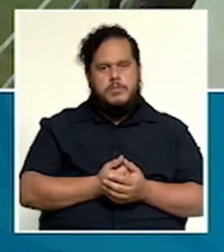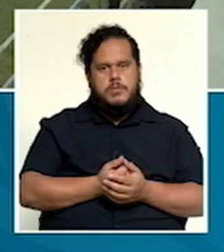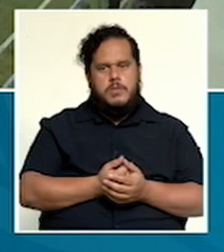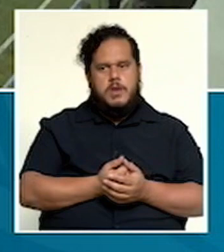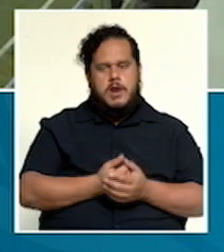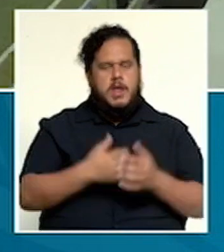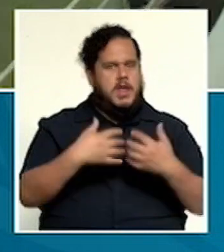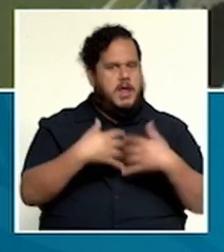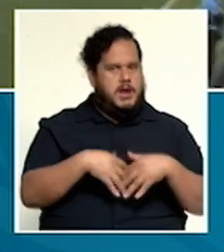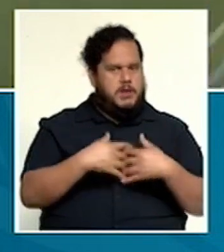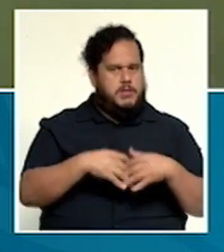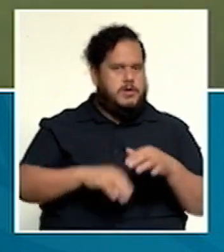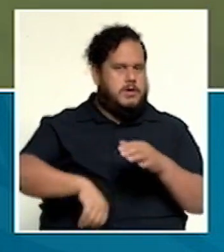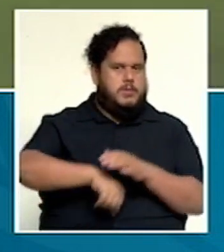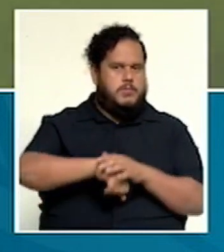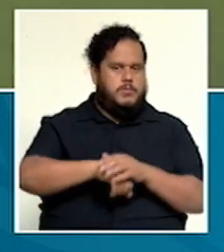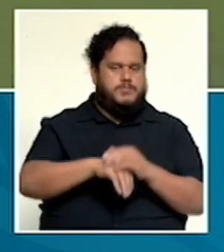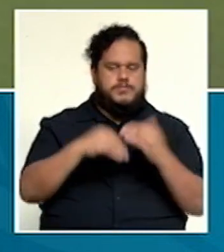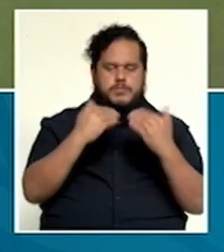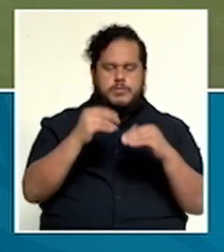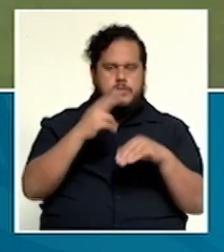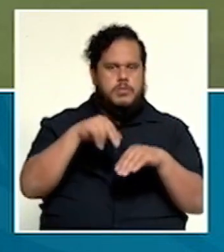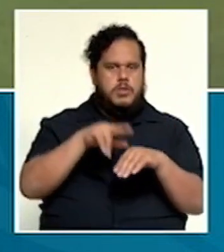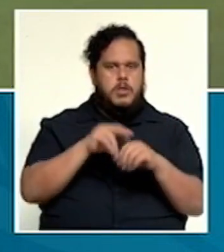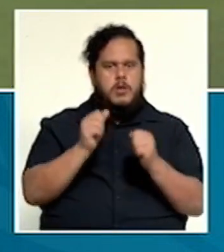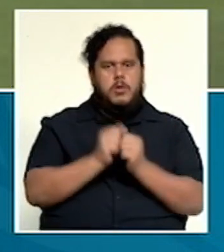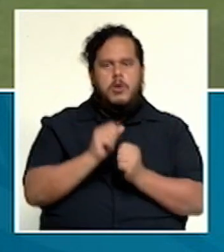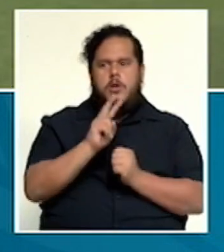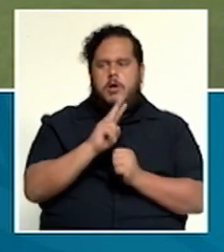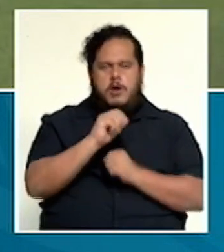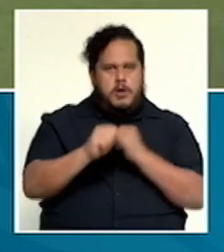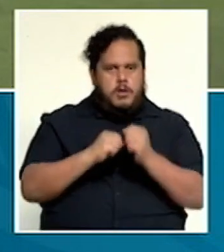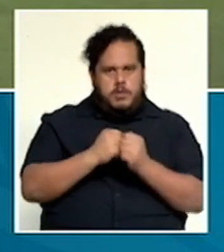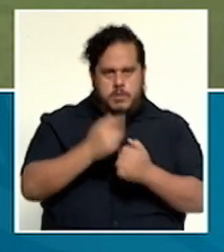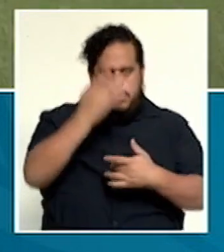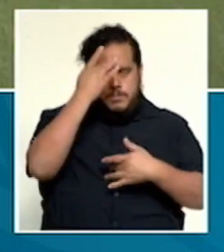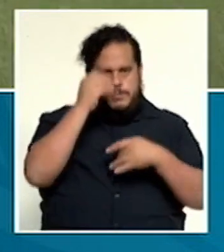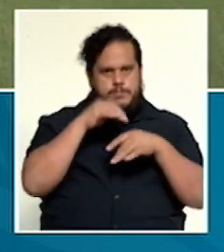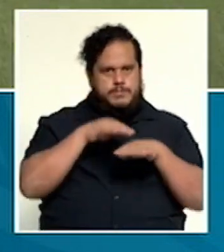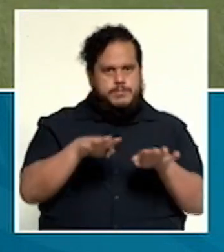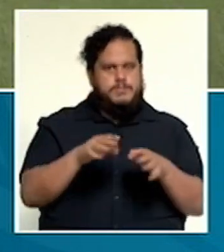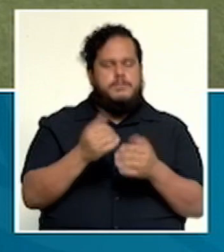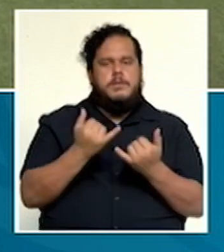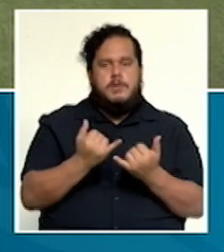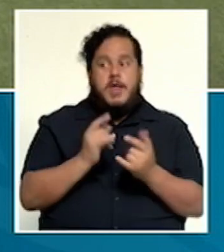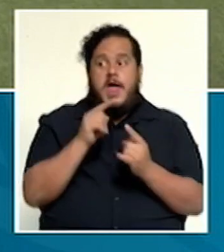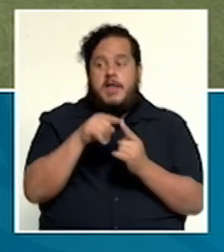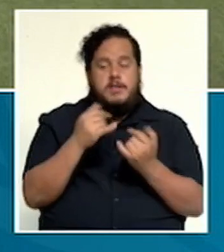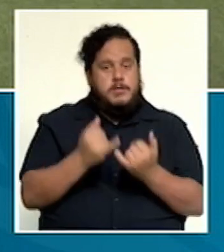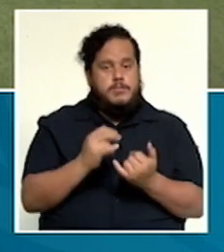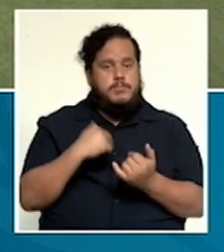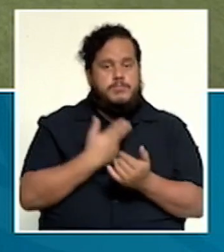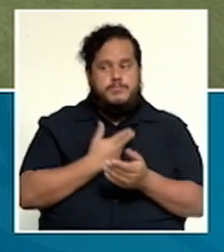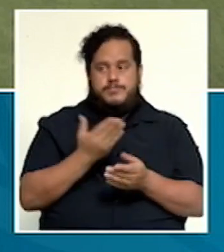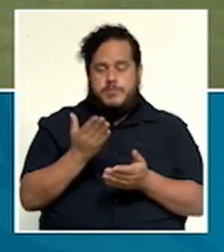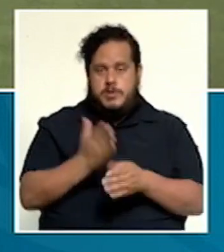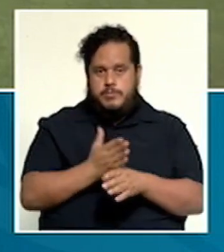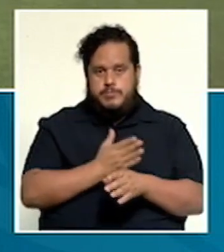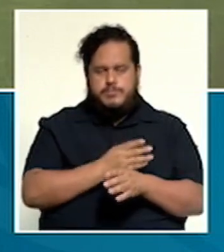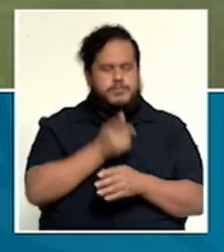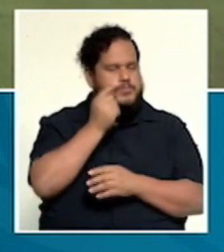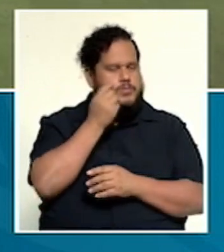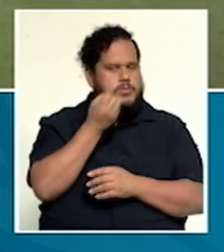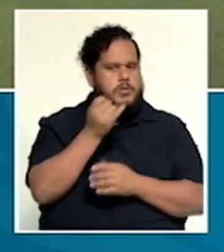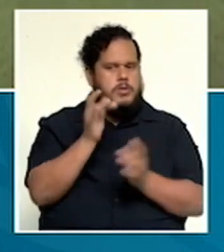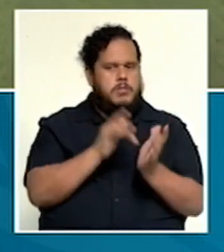la industria del fútbol a nivel nacional muy fuerte con estos 2 años de pandemia. Hasta ahora estamos recuperando, estamos viendo para el mes de abril, de